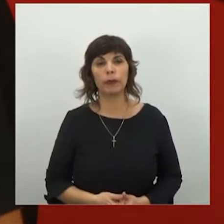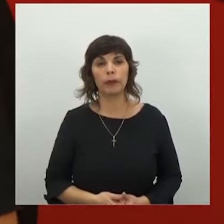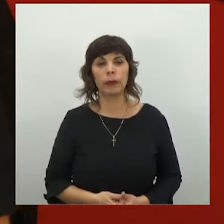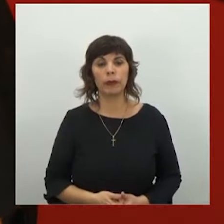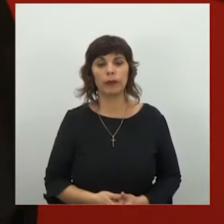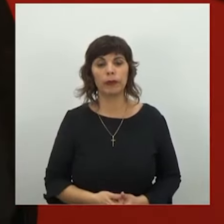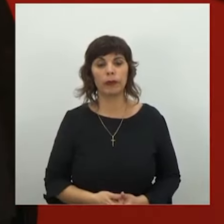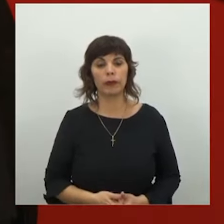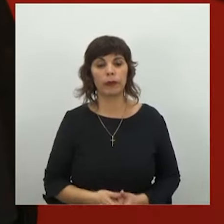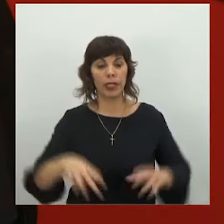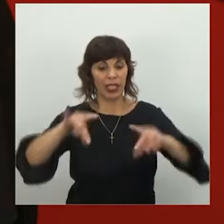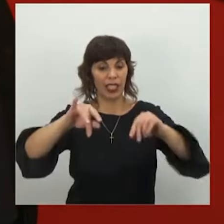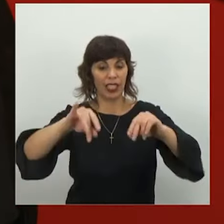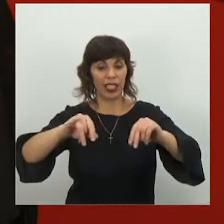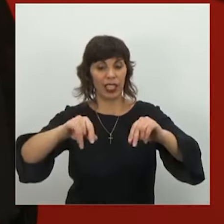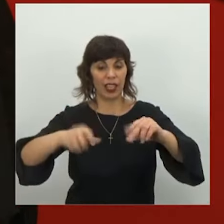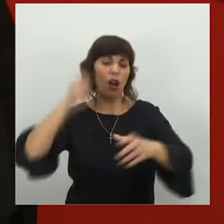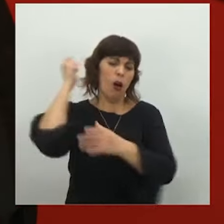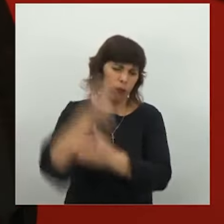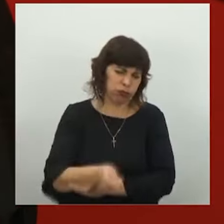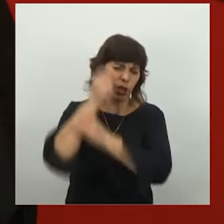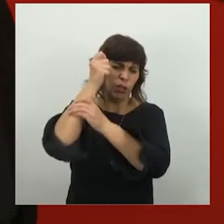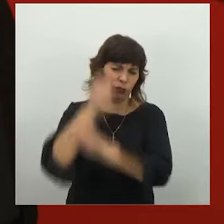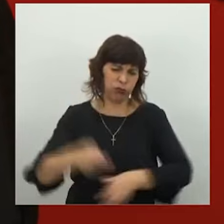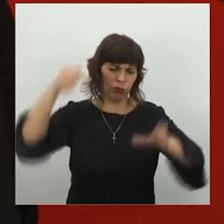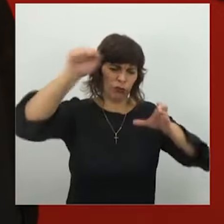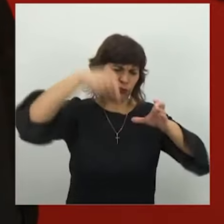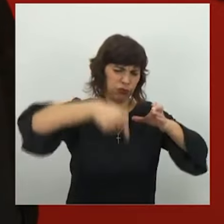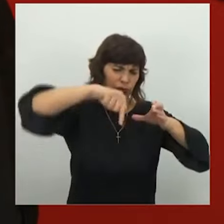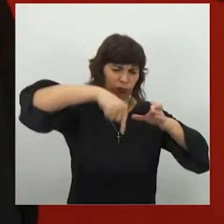traspasado todas las capas de tierra y ha sido filtrado.